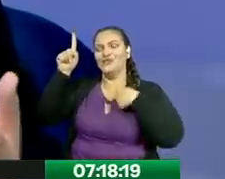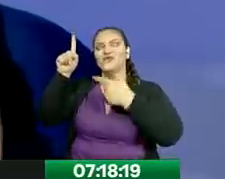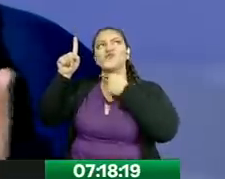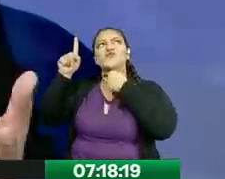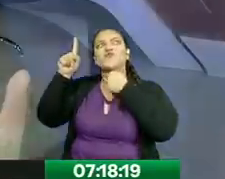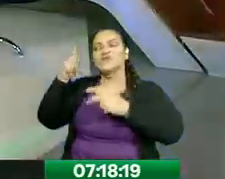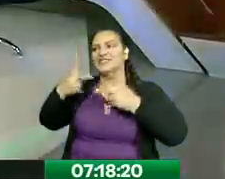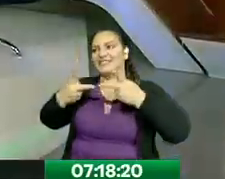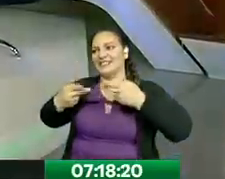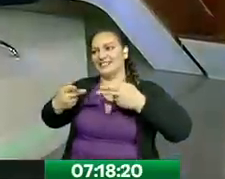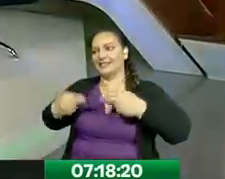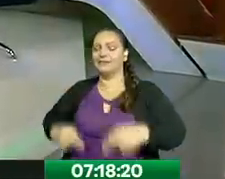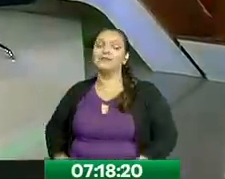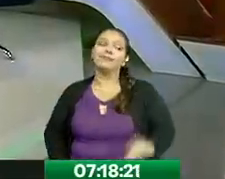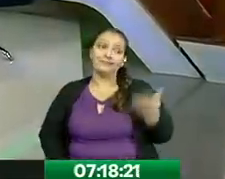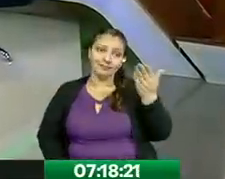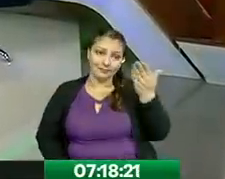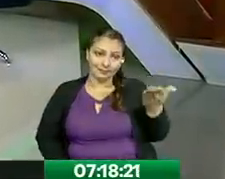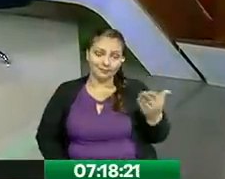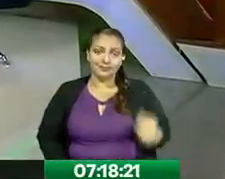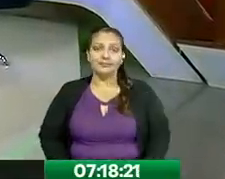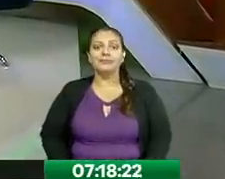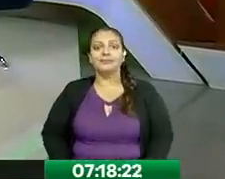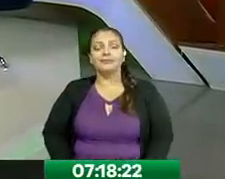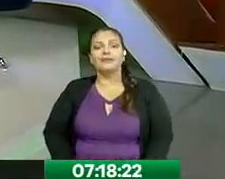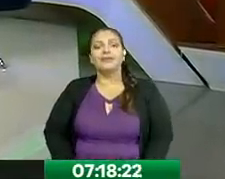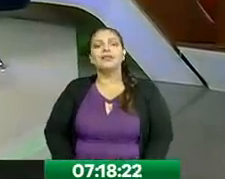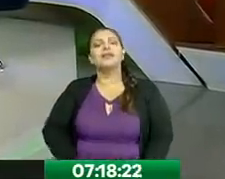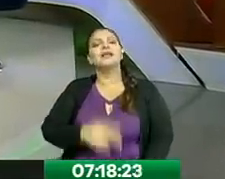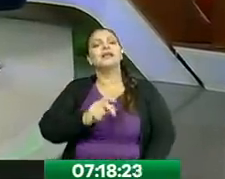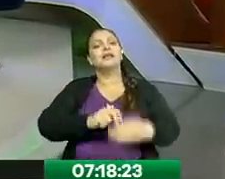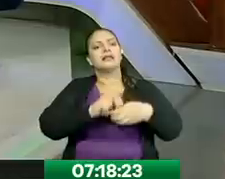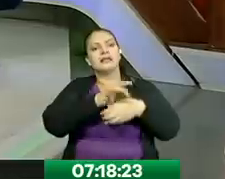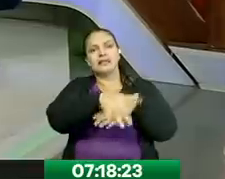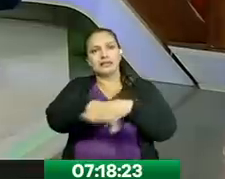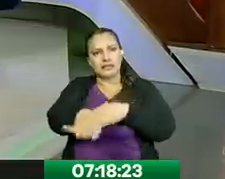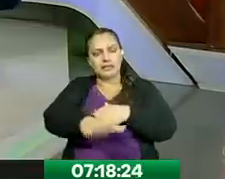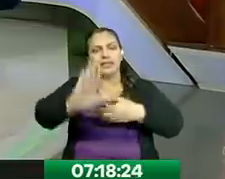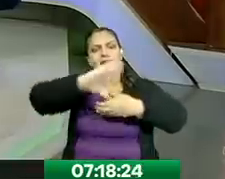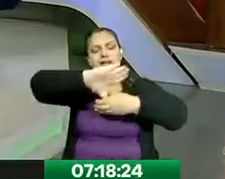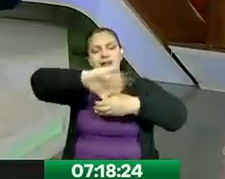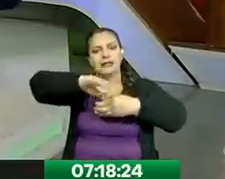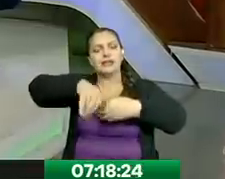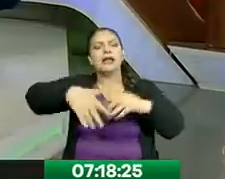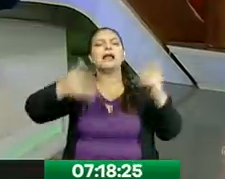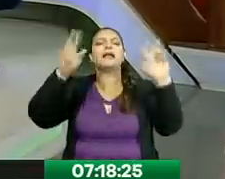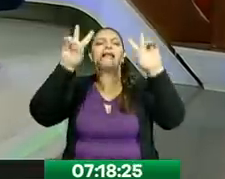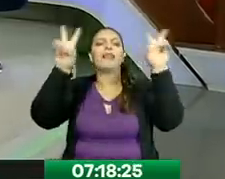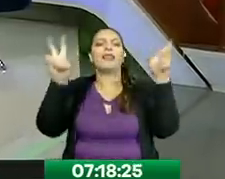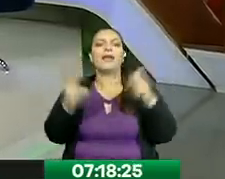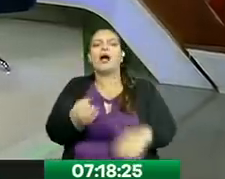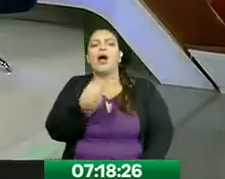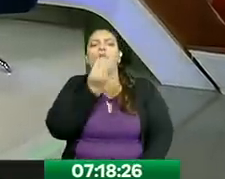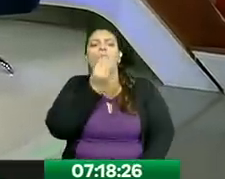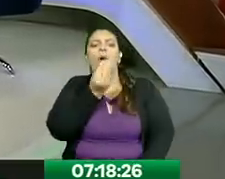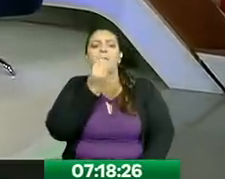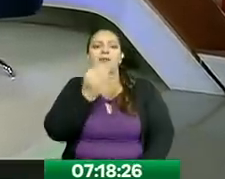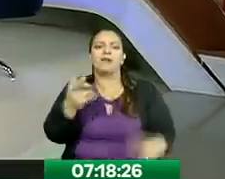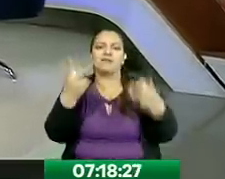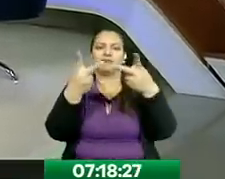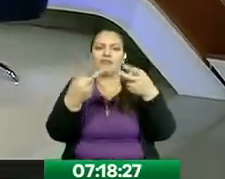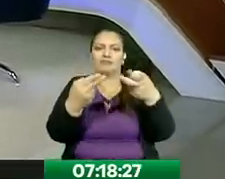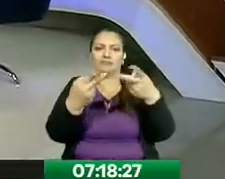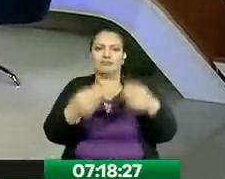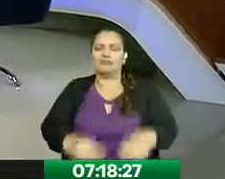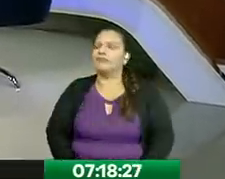está al norte la provincia del oro ya entonces en el sector seguro ese festival podemos degustar muchísimos cangrejos y muchísimos méritos que me dicen en la